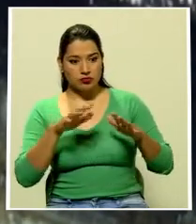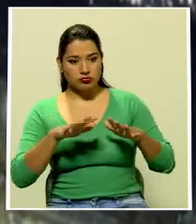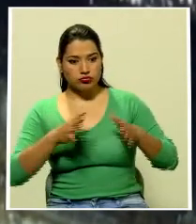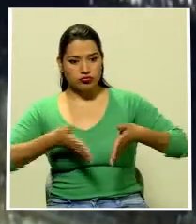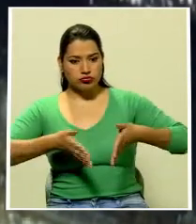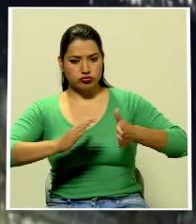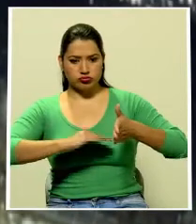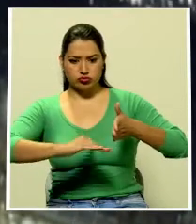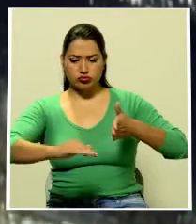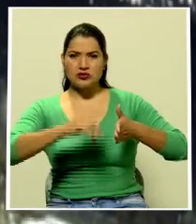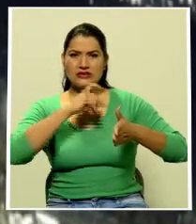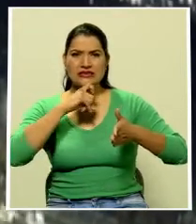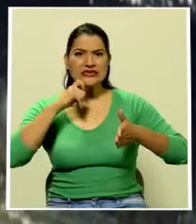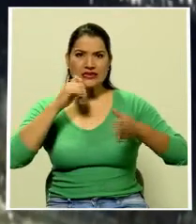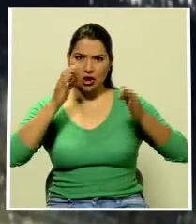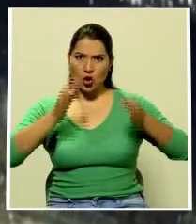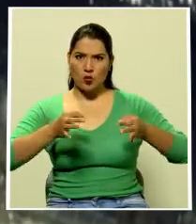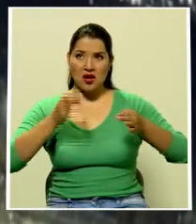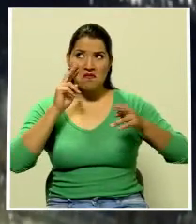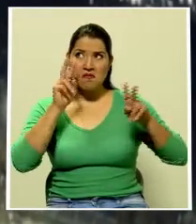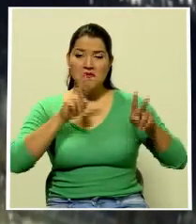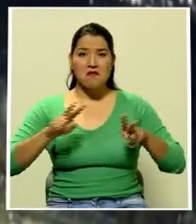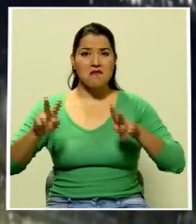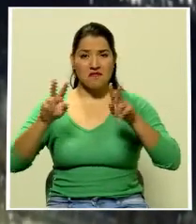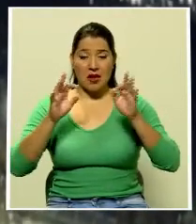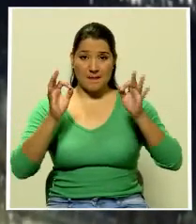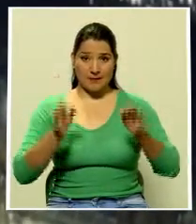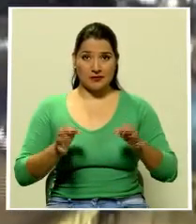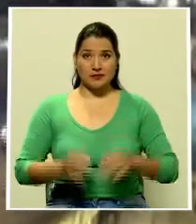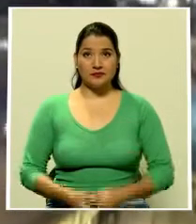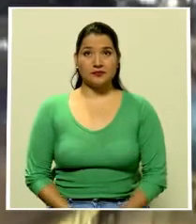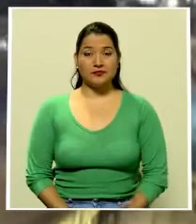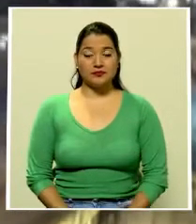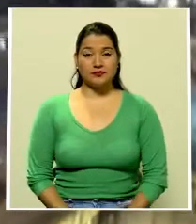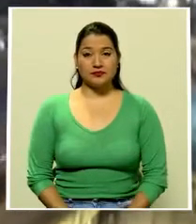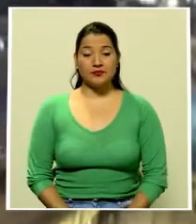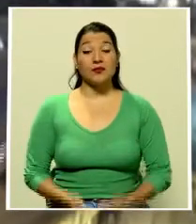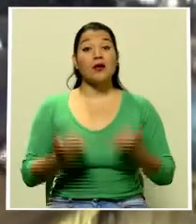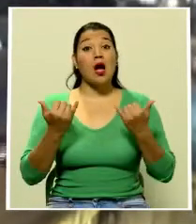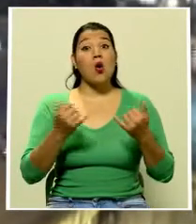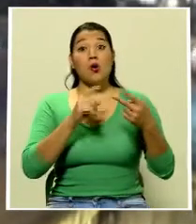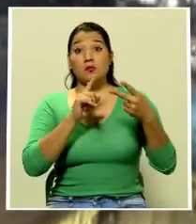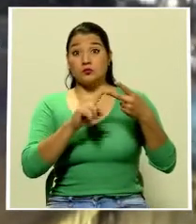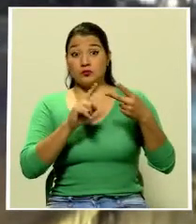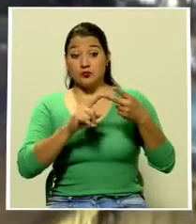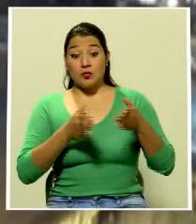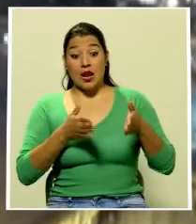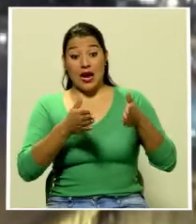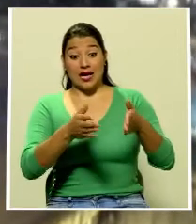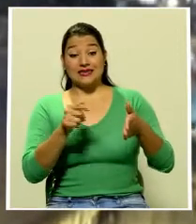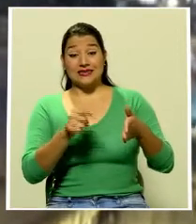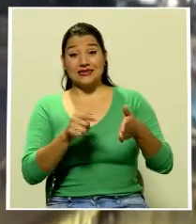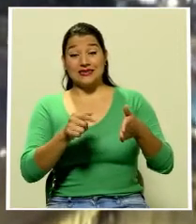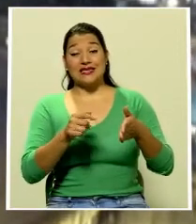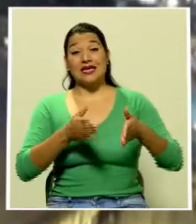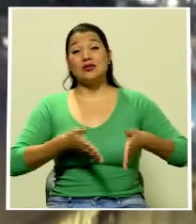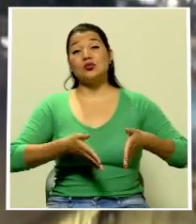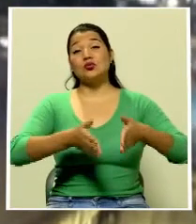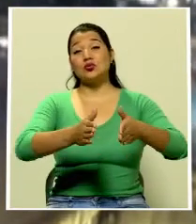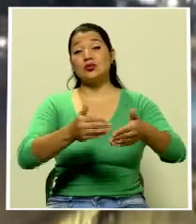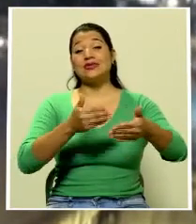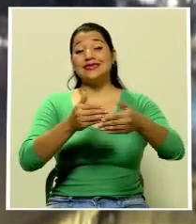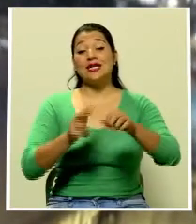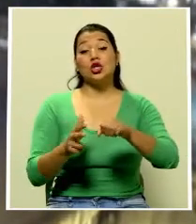piso bastante seco, muy buena visibilidad en este sector. Nos movemos ahora a Circunvalación, a la rotonda de